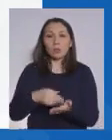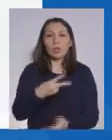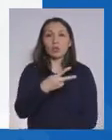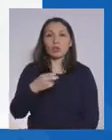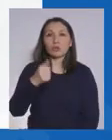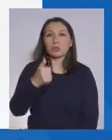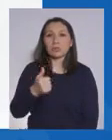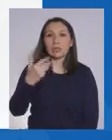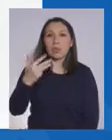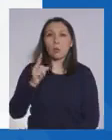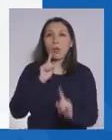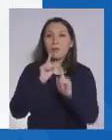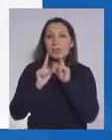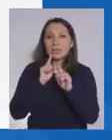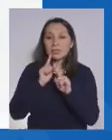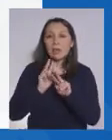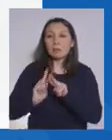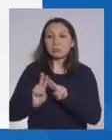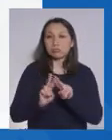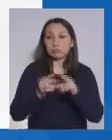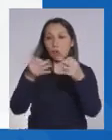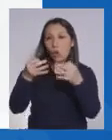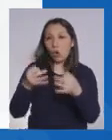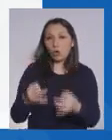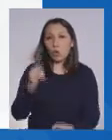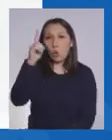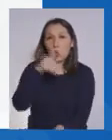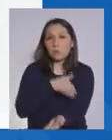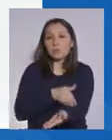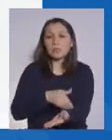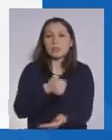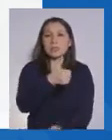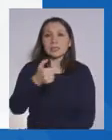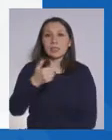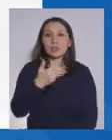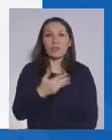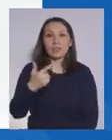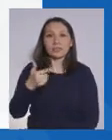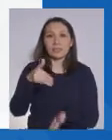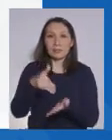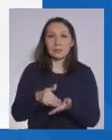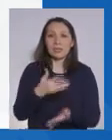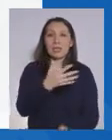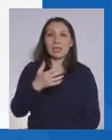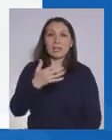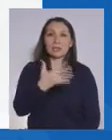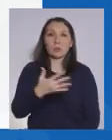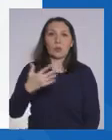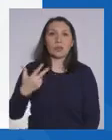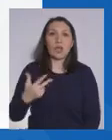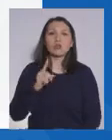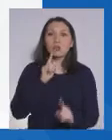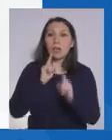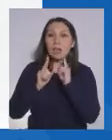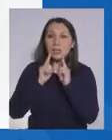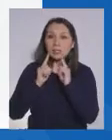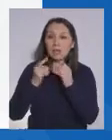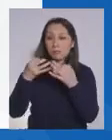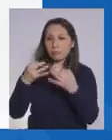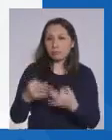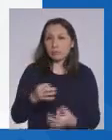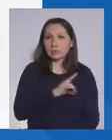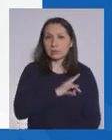269 exámenes lo que da un total de 1 millón 697 mil 558 exámenes en